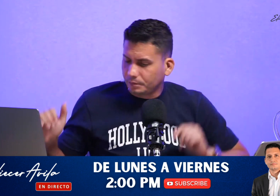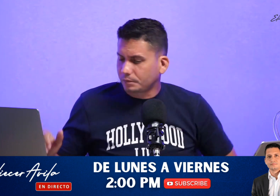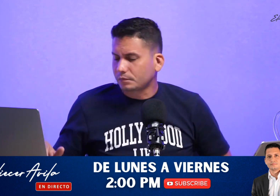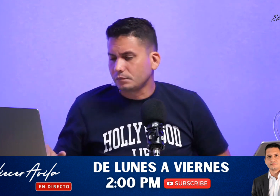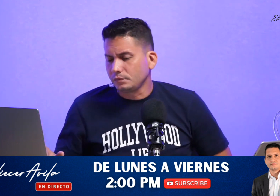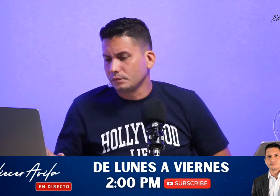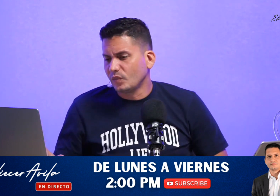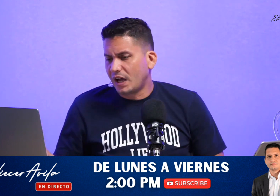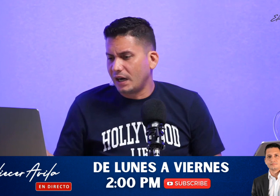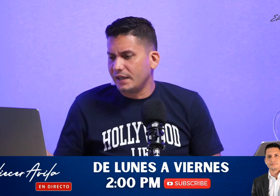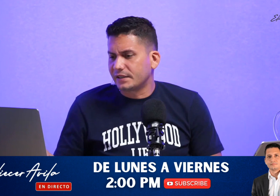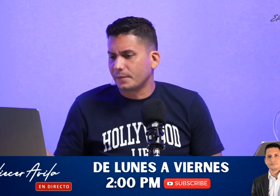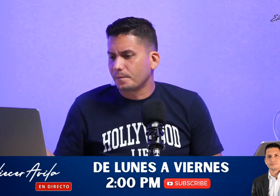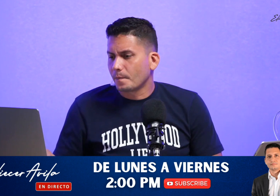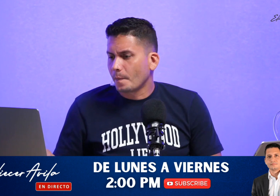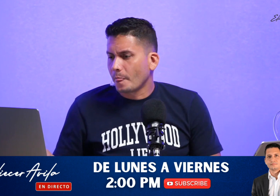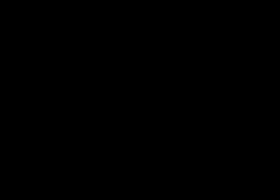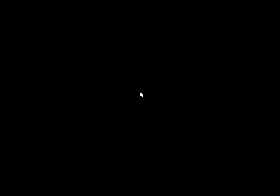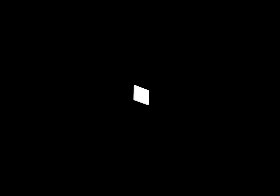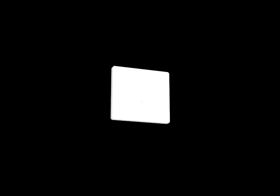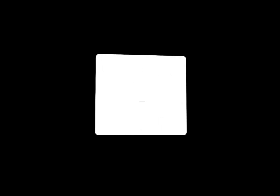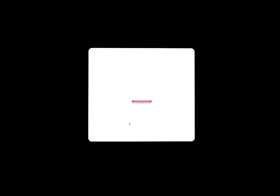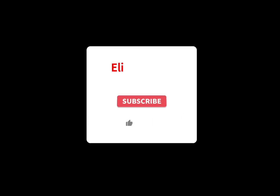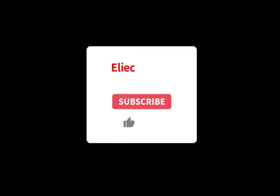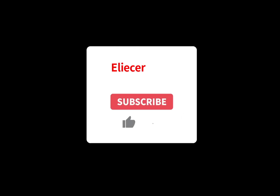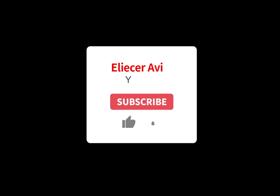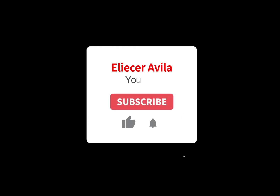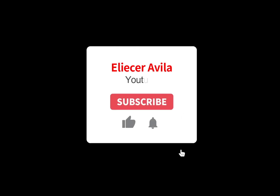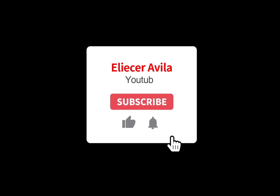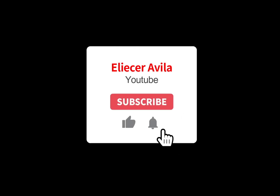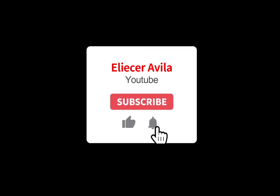sé. Analiza.